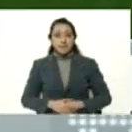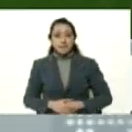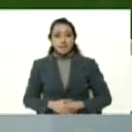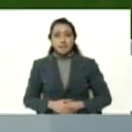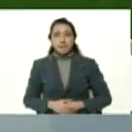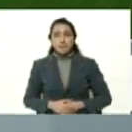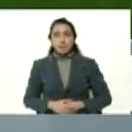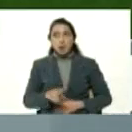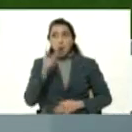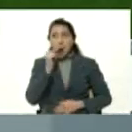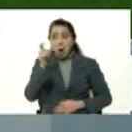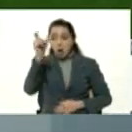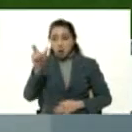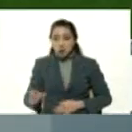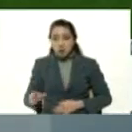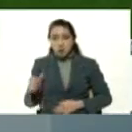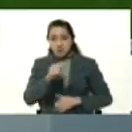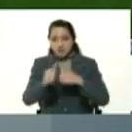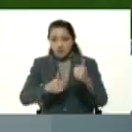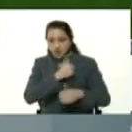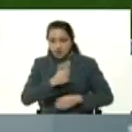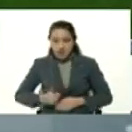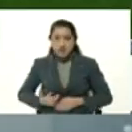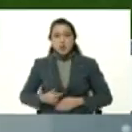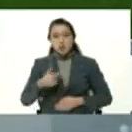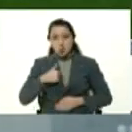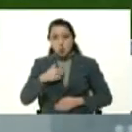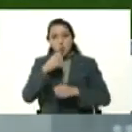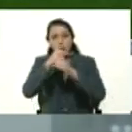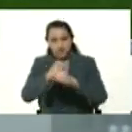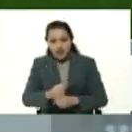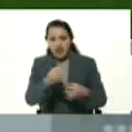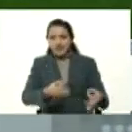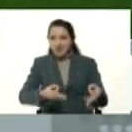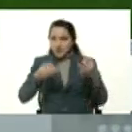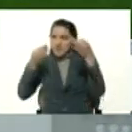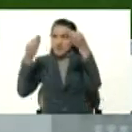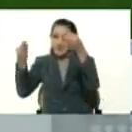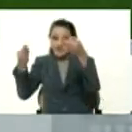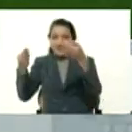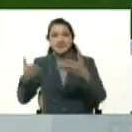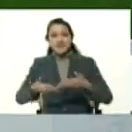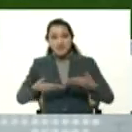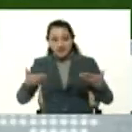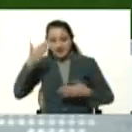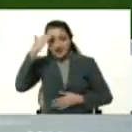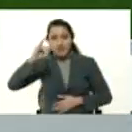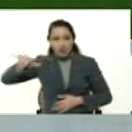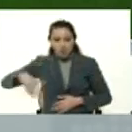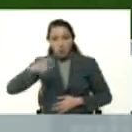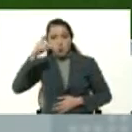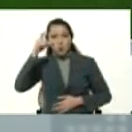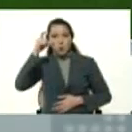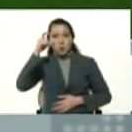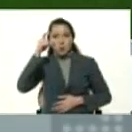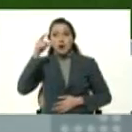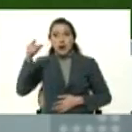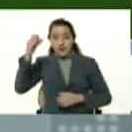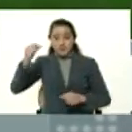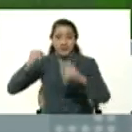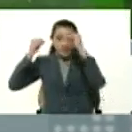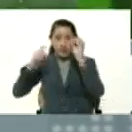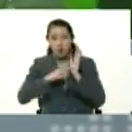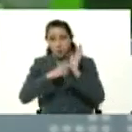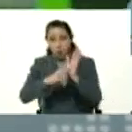Señor Castro Soteldo, señora vicepresidenta, me quedo a la espera de ese documento para que el doctor Jorge Rodríguez, plenipotenciario